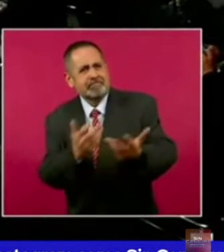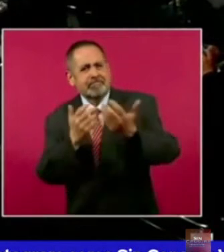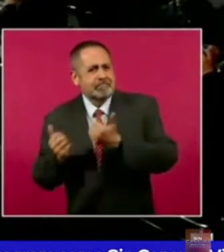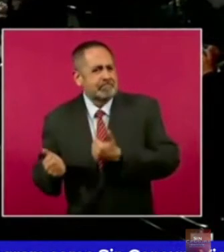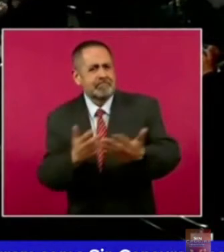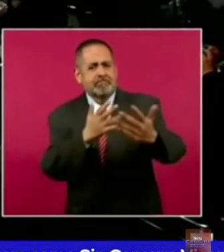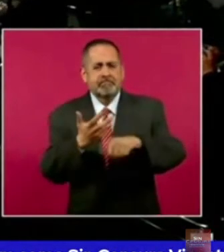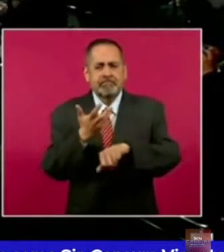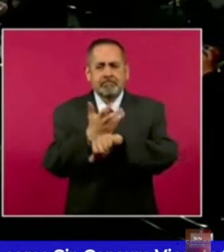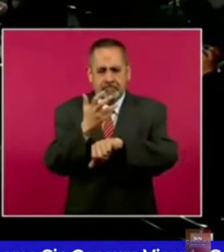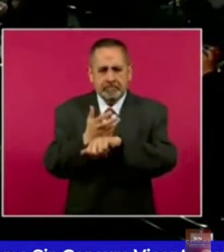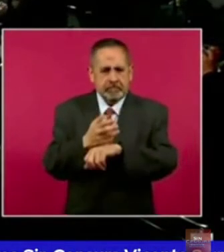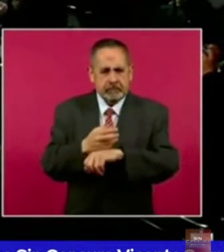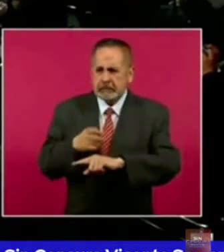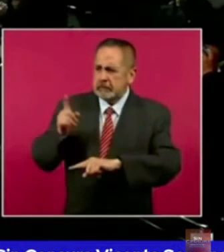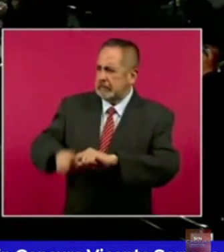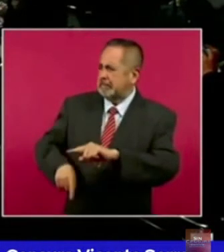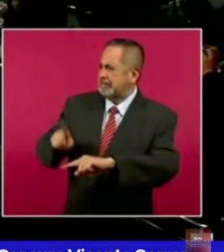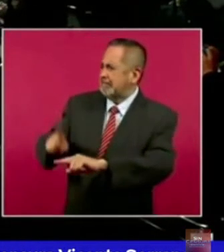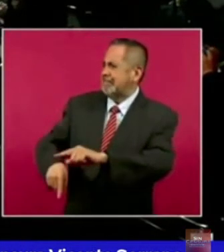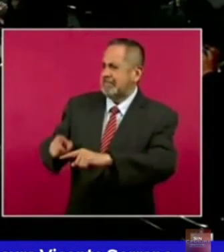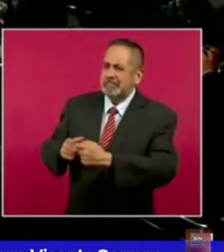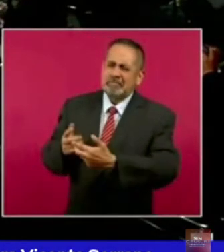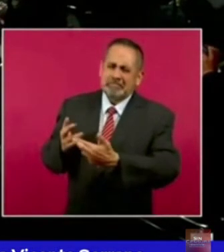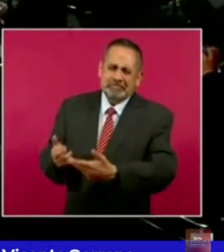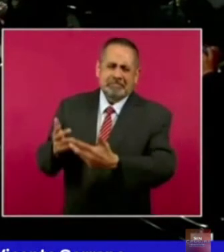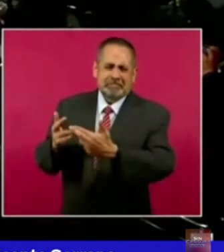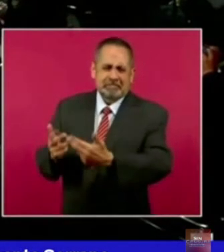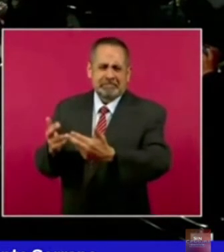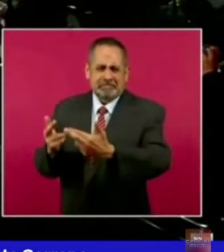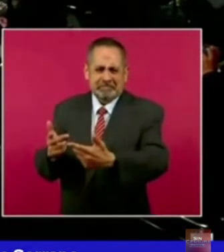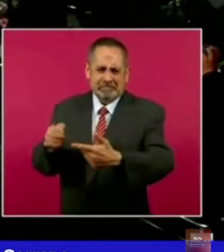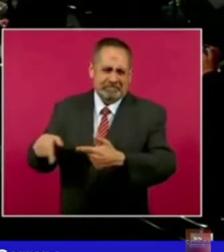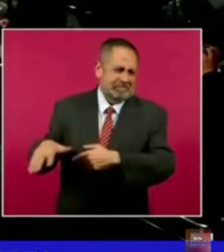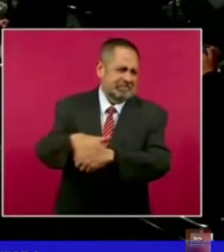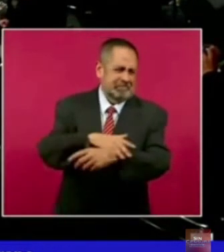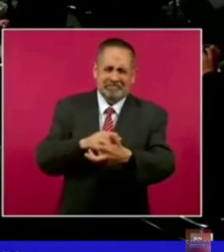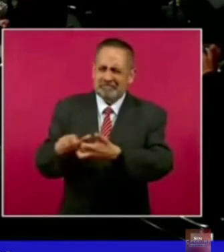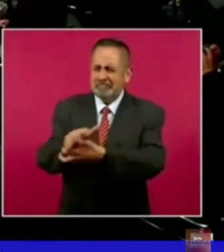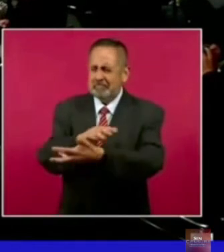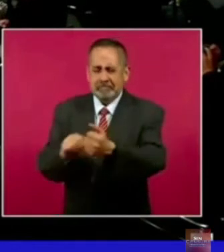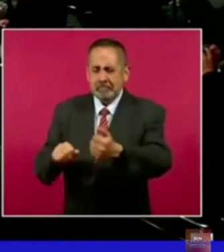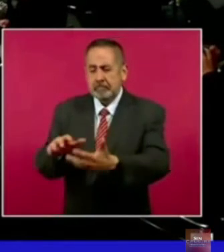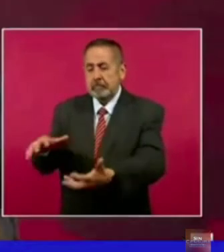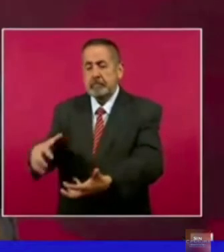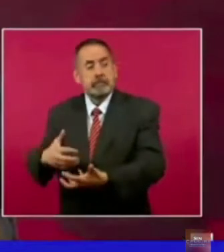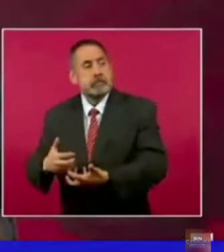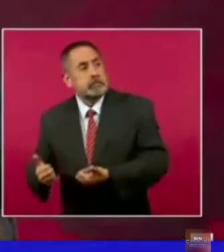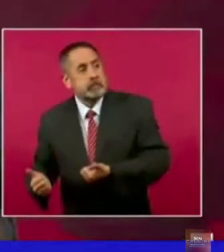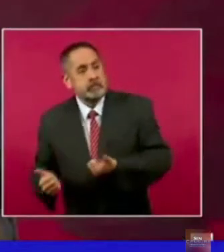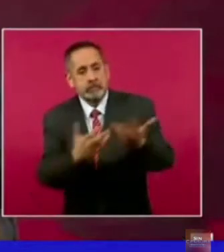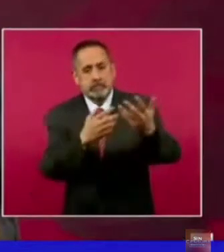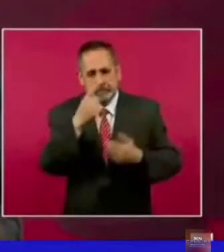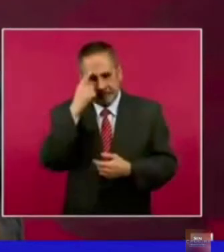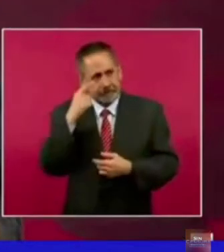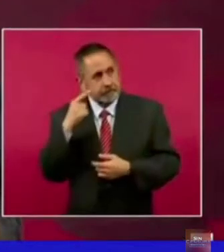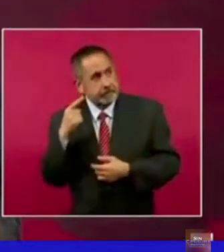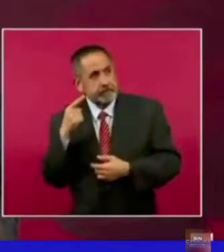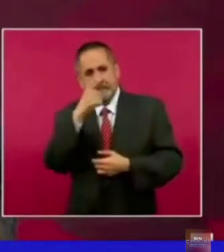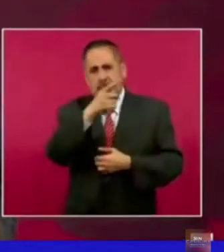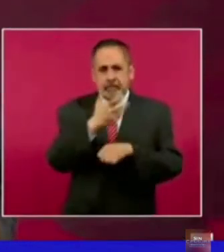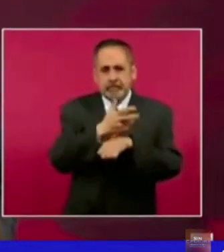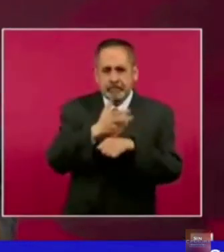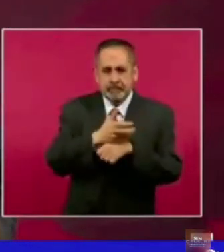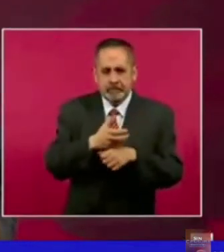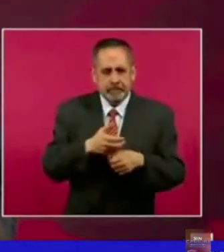a Estados Unidos, para usar esa grava en la construcción de caminos, de carreteras en Estados